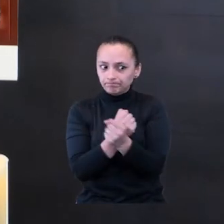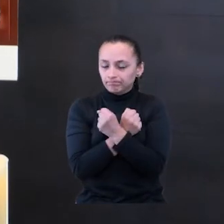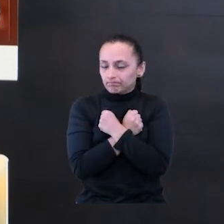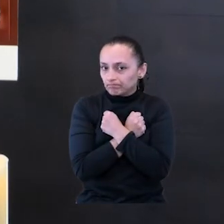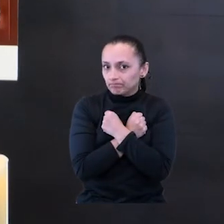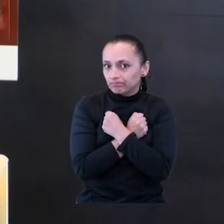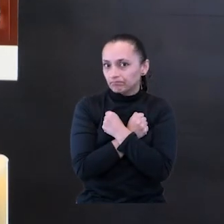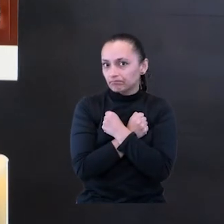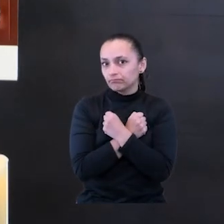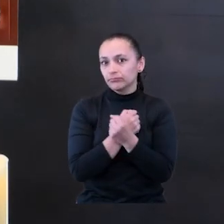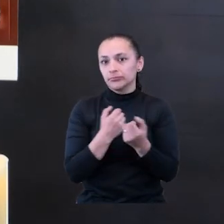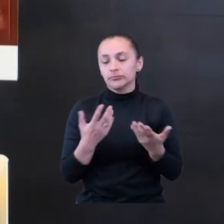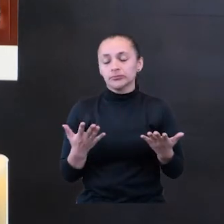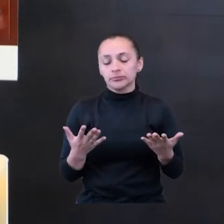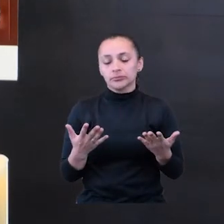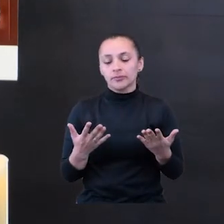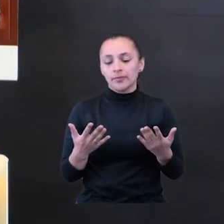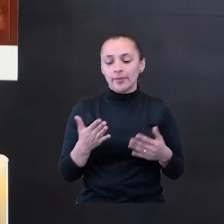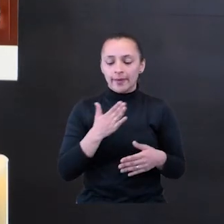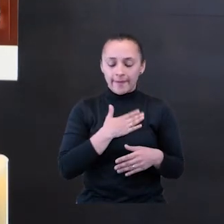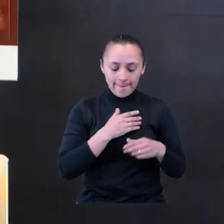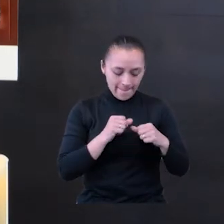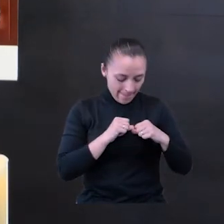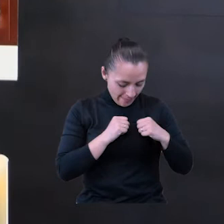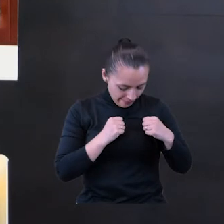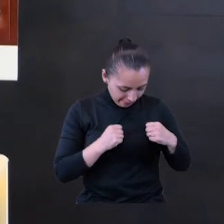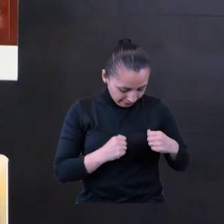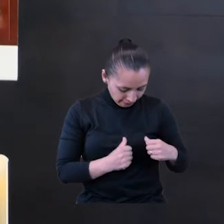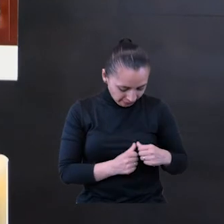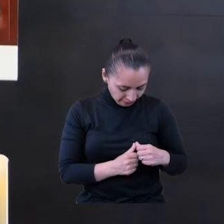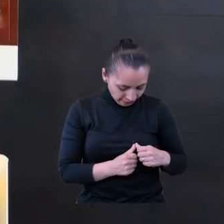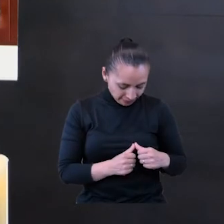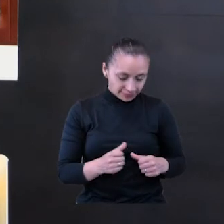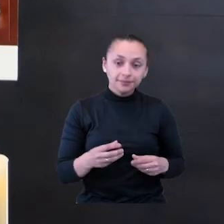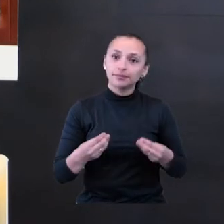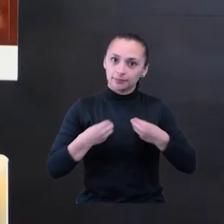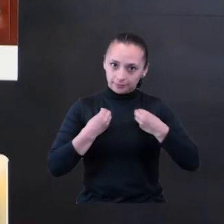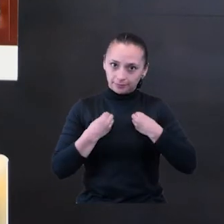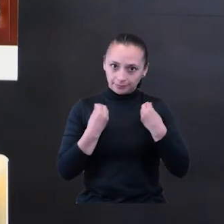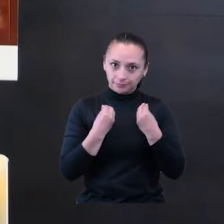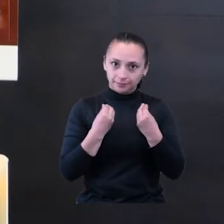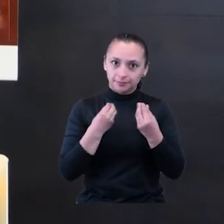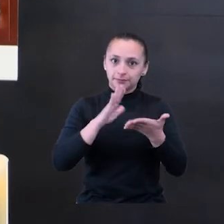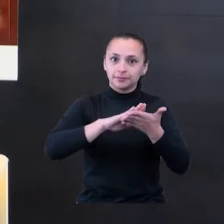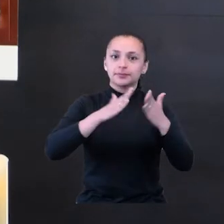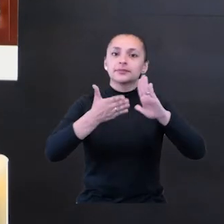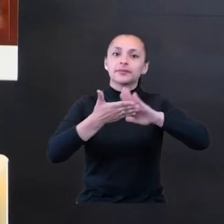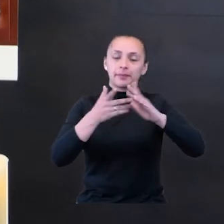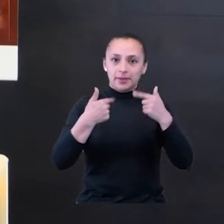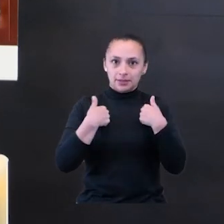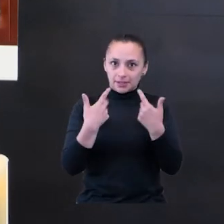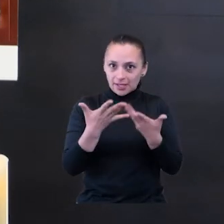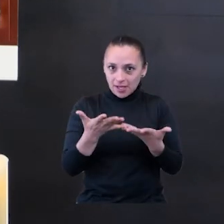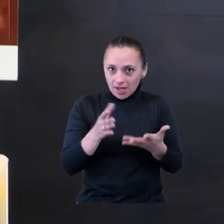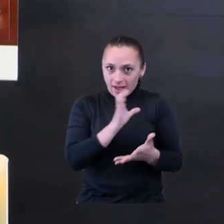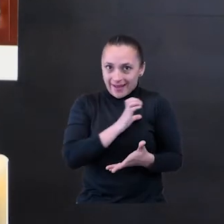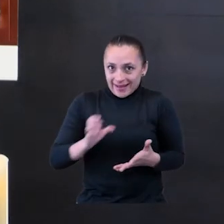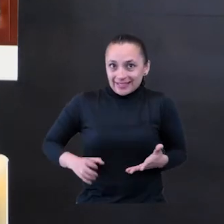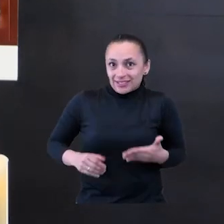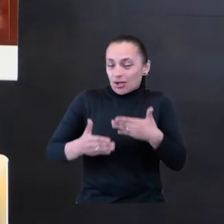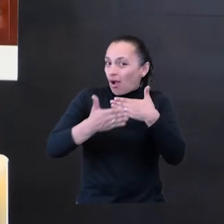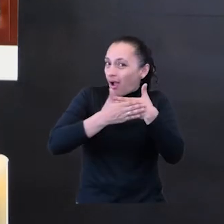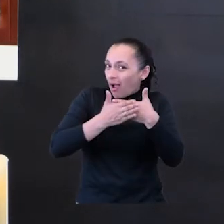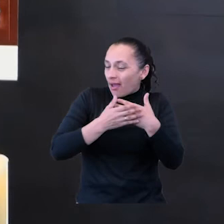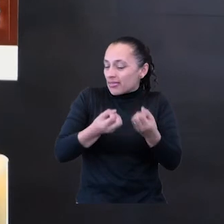amor será que en mi corazón vive cristo vive esa paz que que cristo me